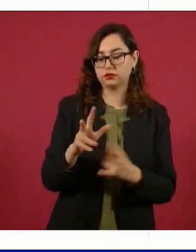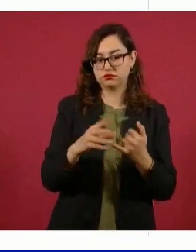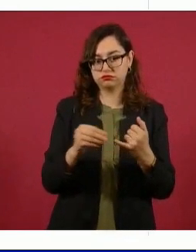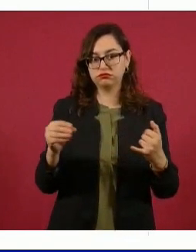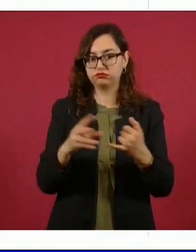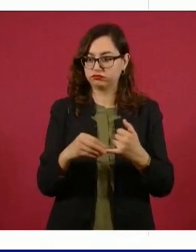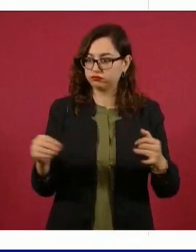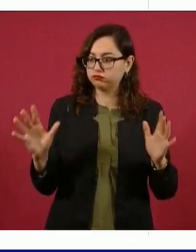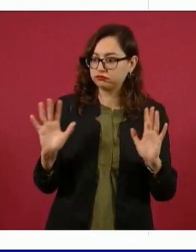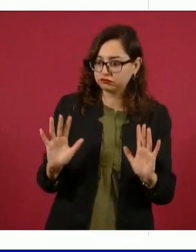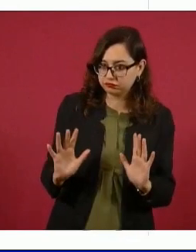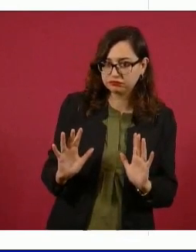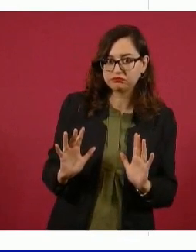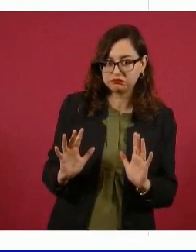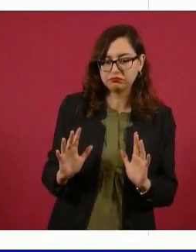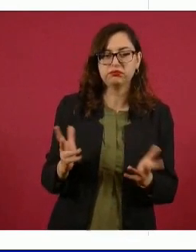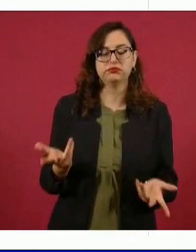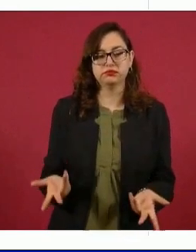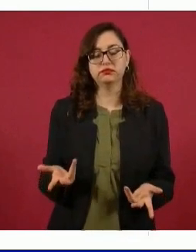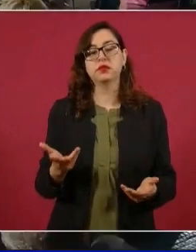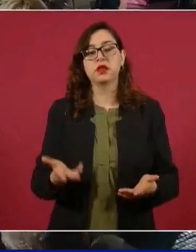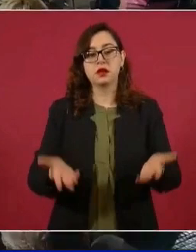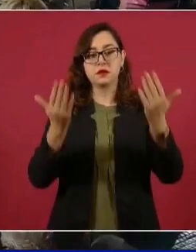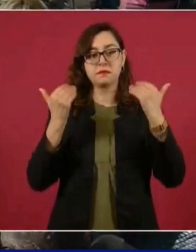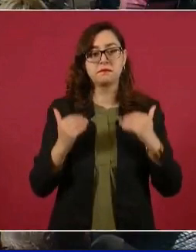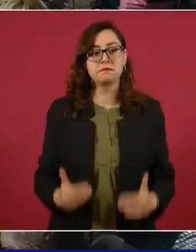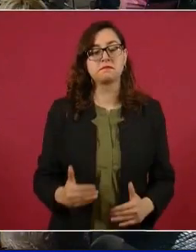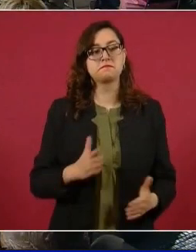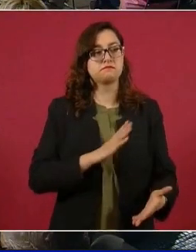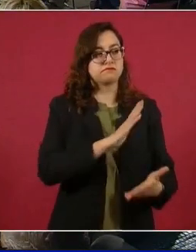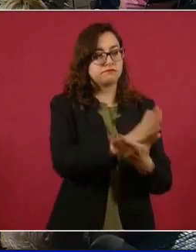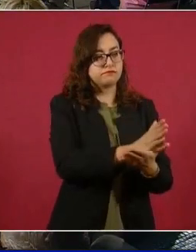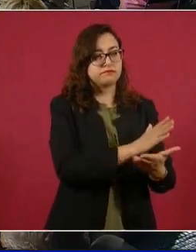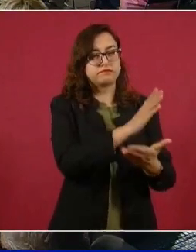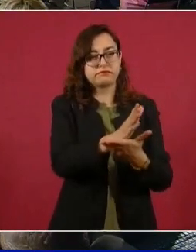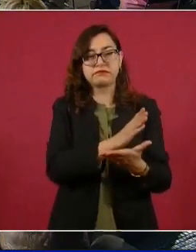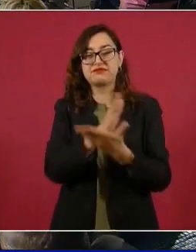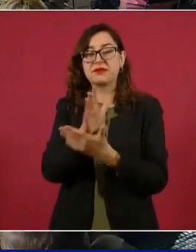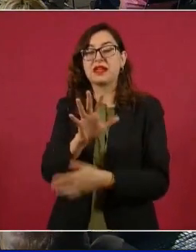centavos. Realizamos 530 visitas y o verificaciones,